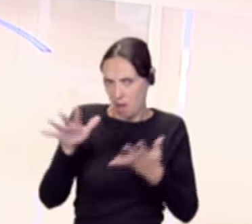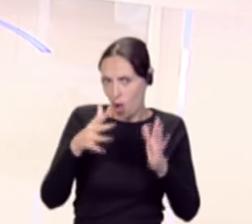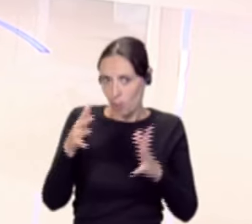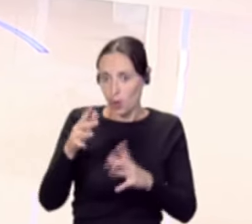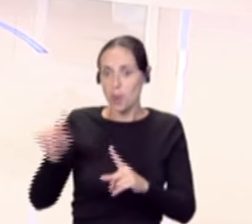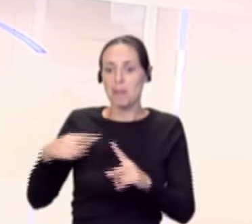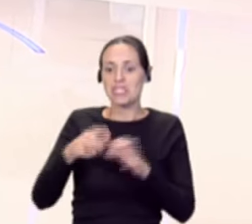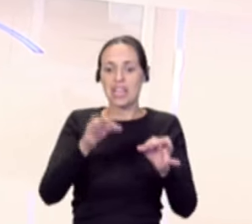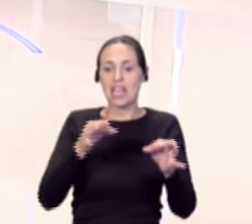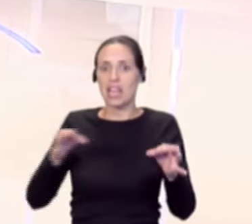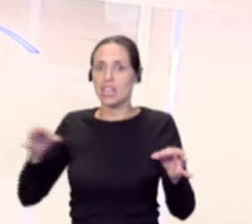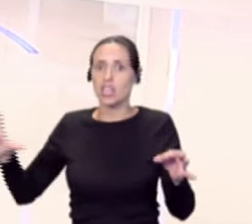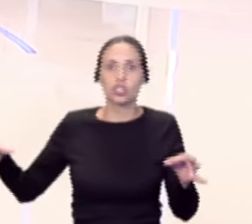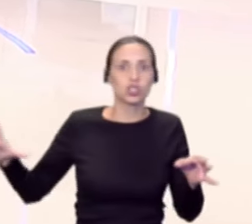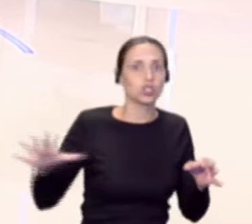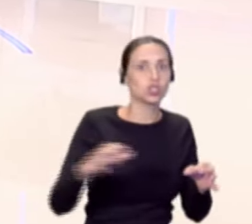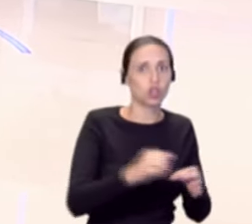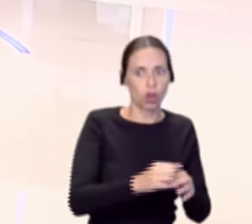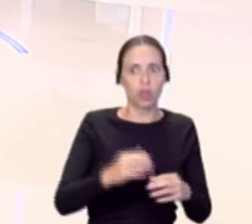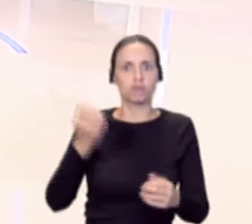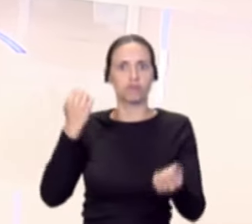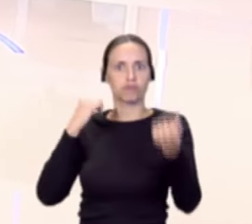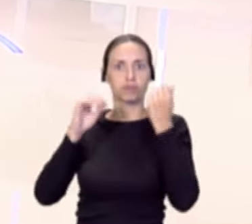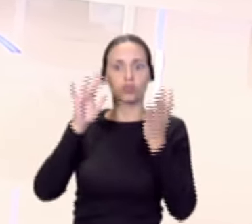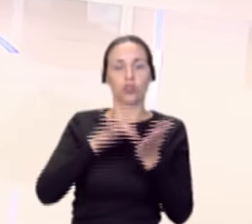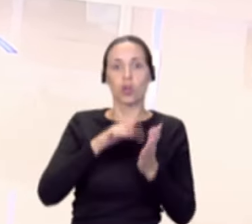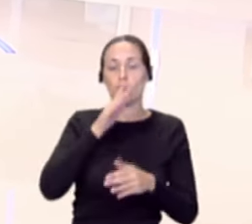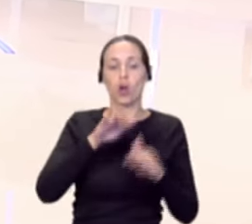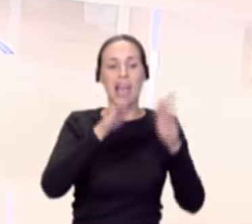todas las islas. Tenemos 21 escenarios programados, ¿no?